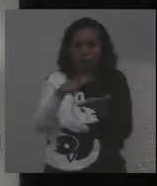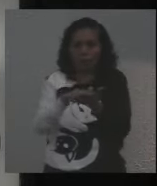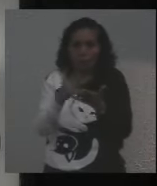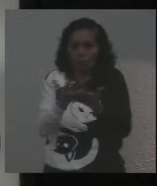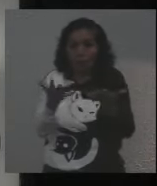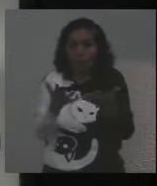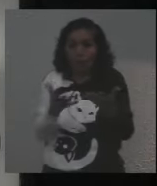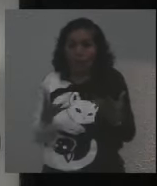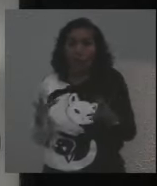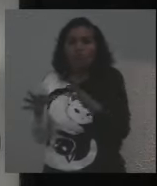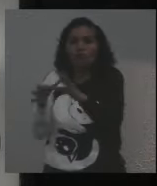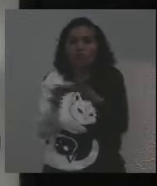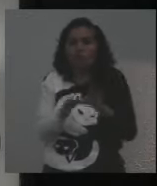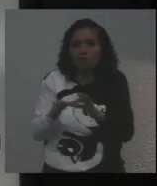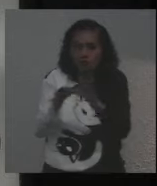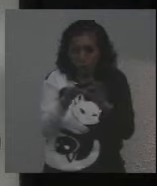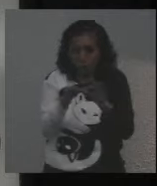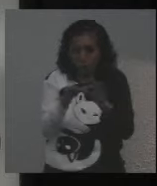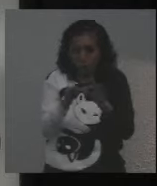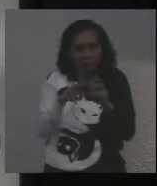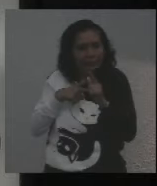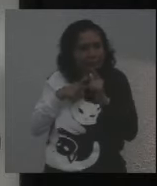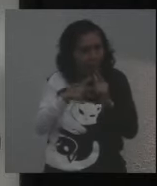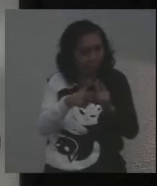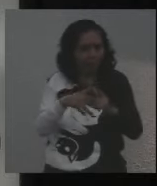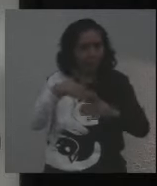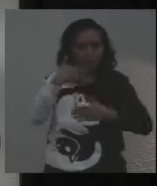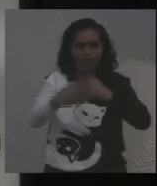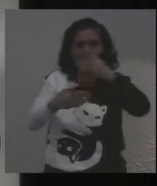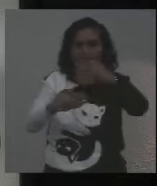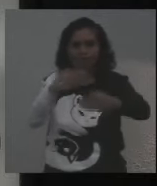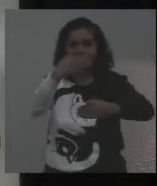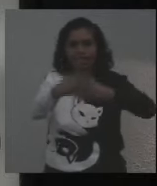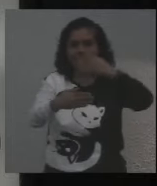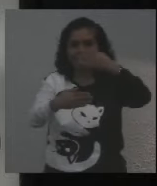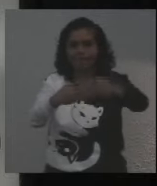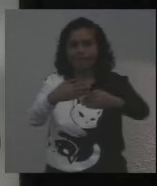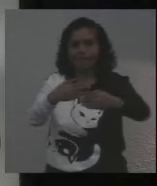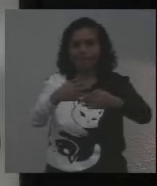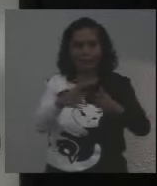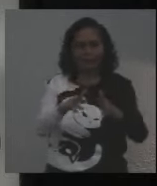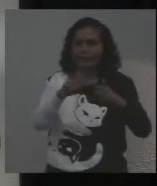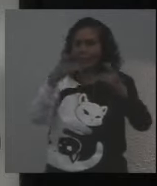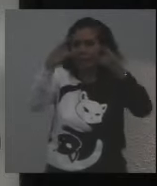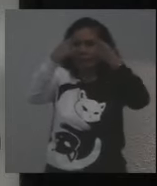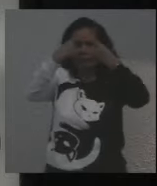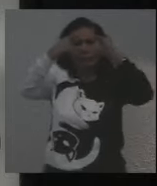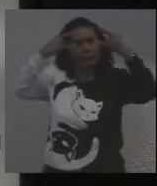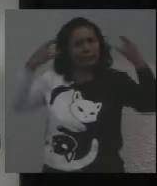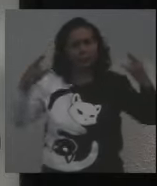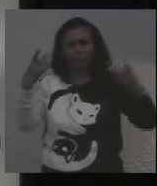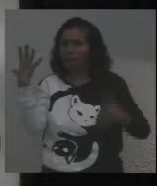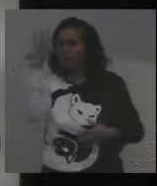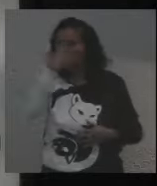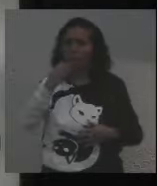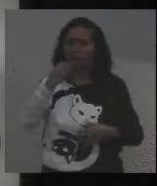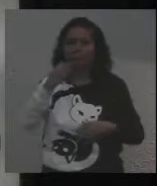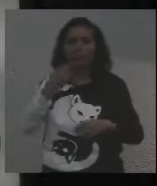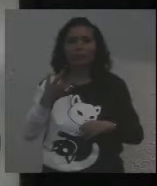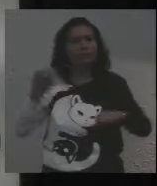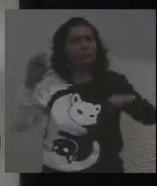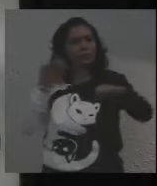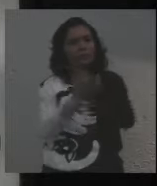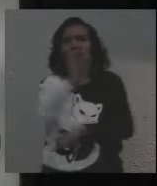para que juntas para que juntos sigamos pues escribiendo las páginas más bellas de nuestro bello estado